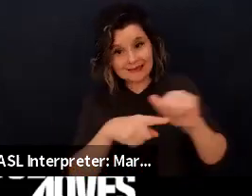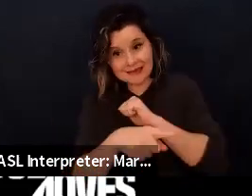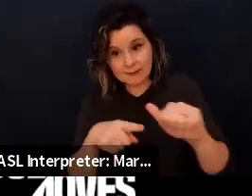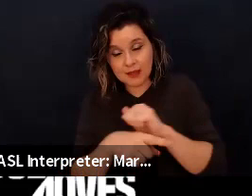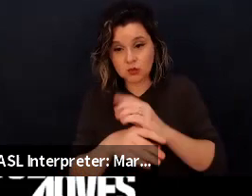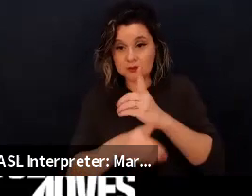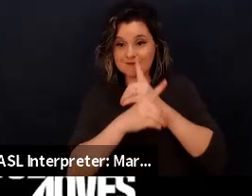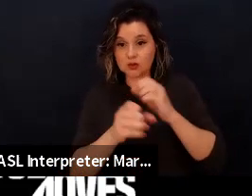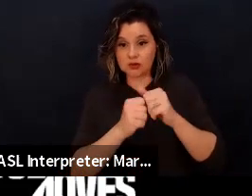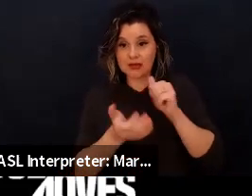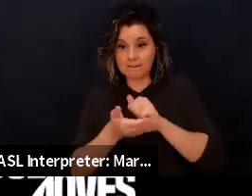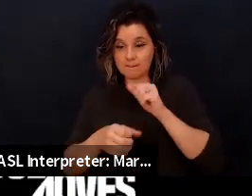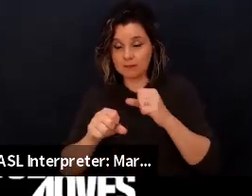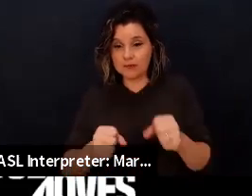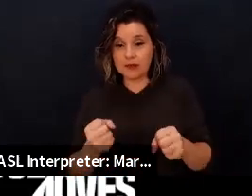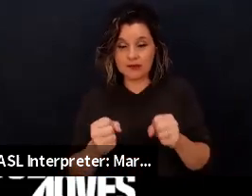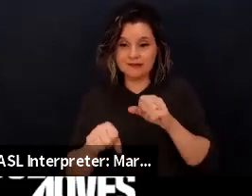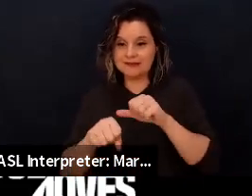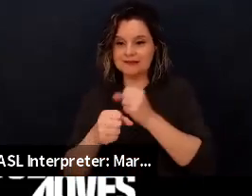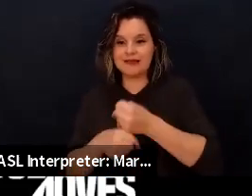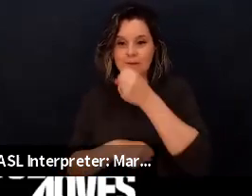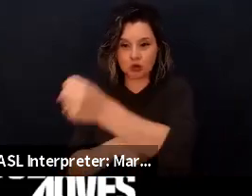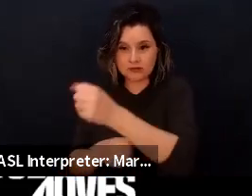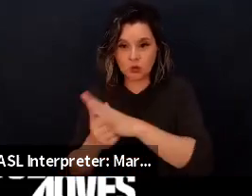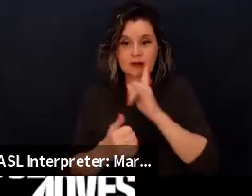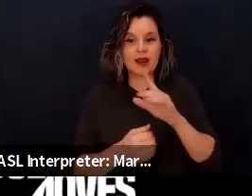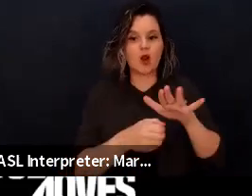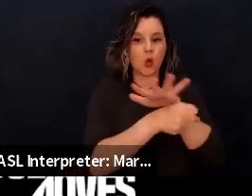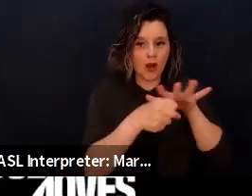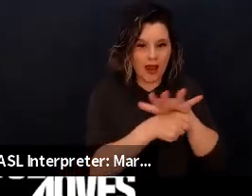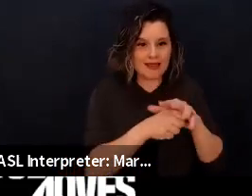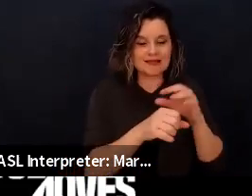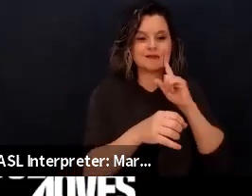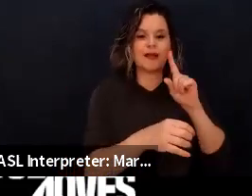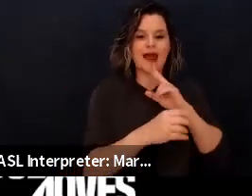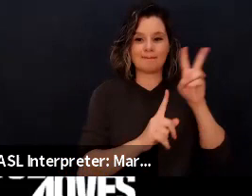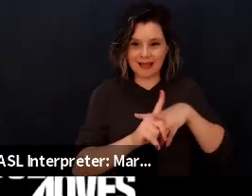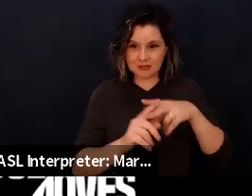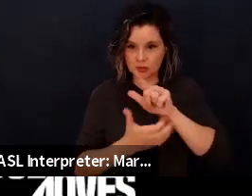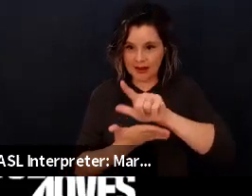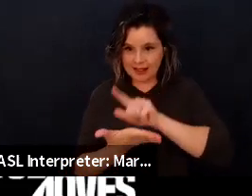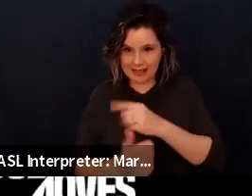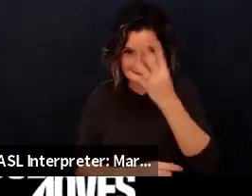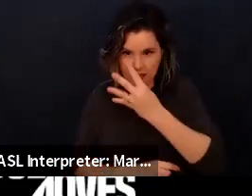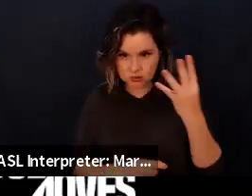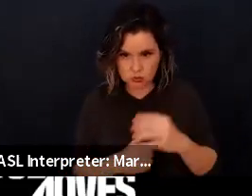de deportación y apoyo a campañas locales y estatales para la aplicación de la ley de